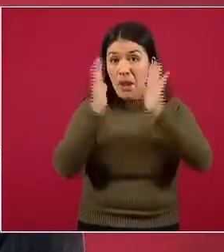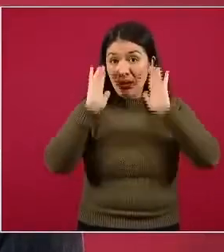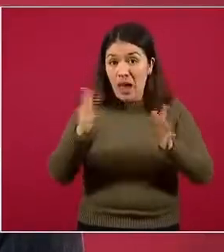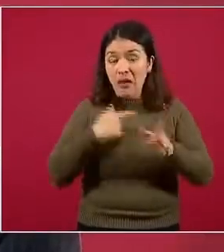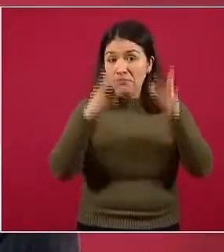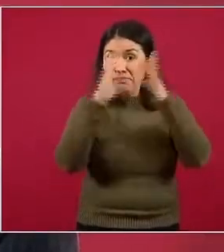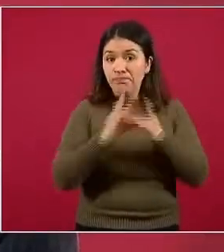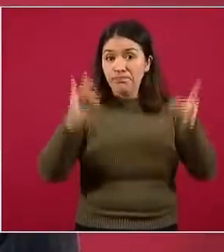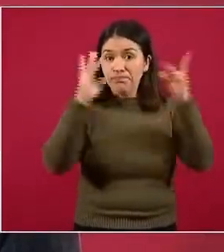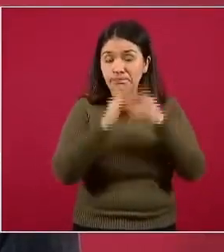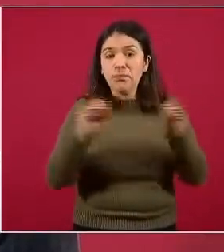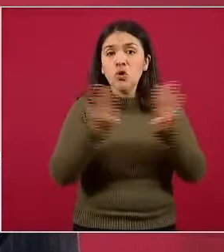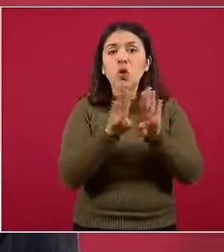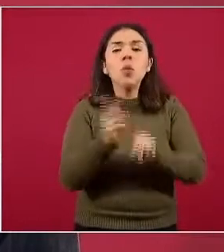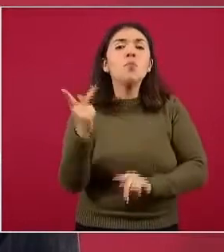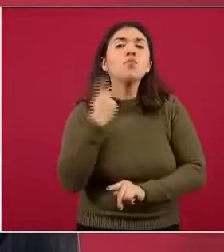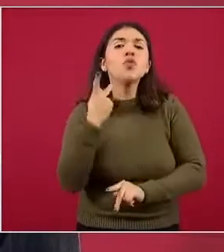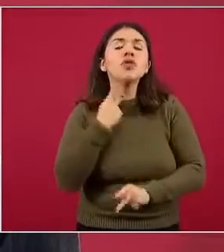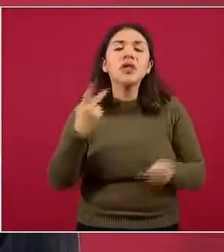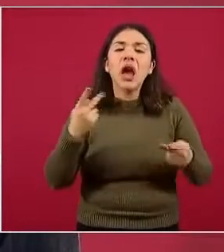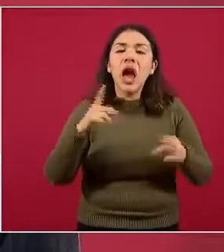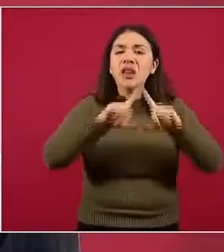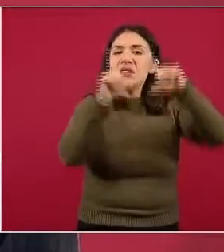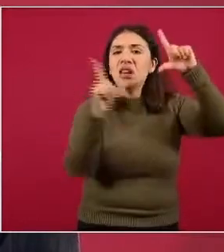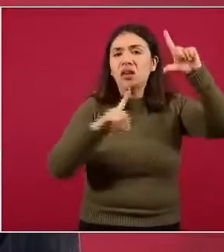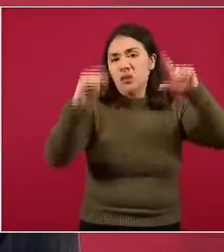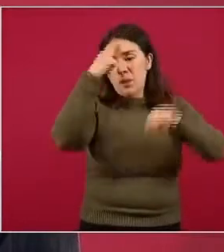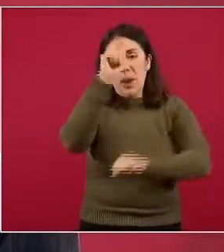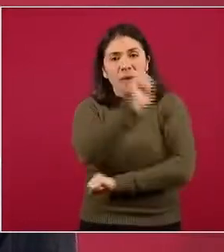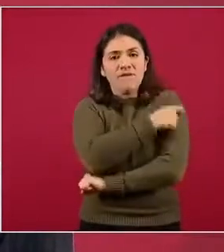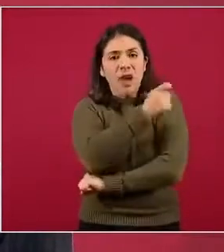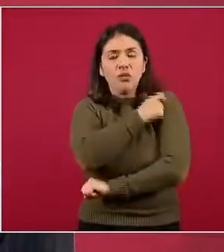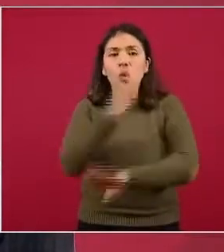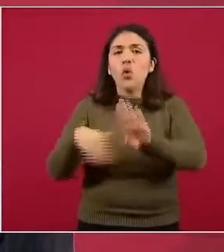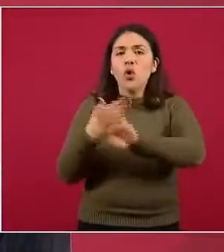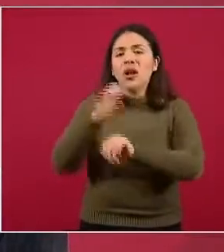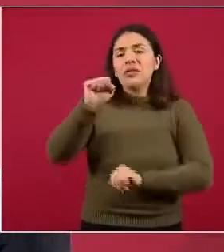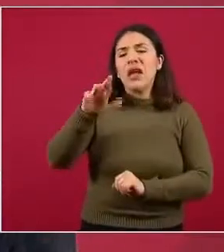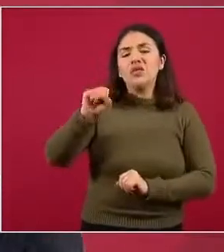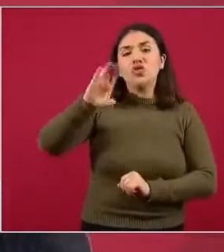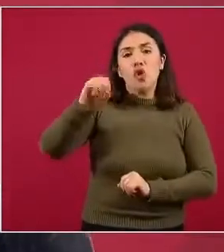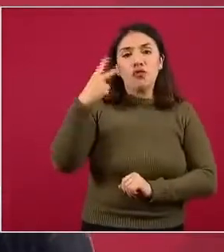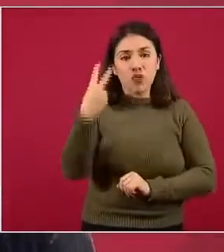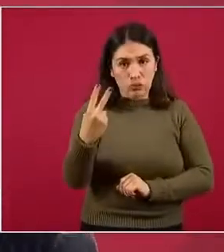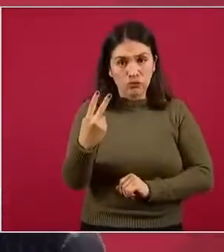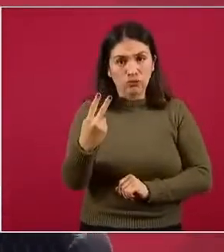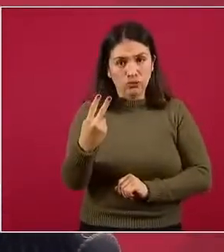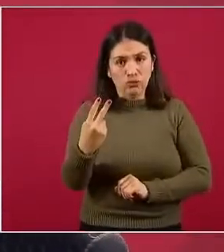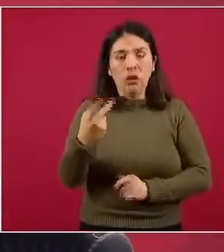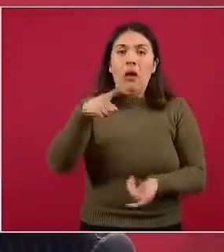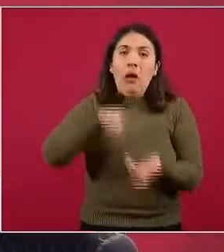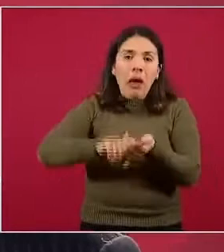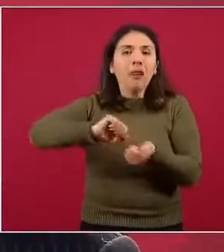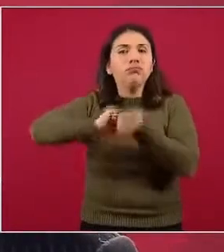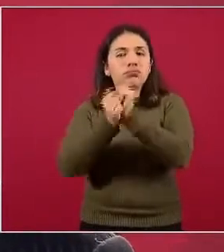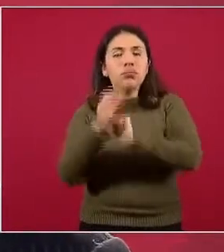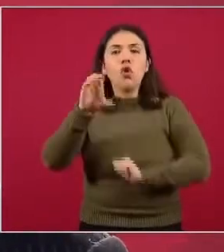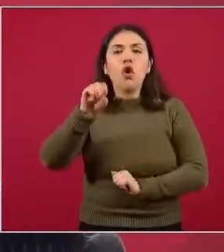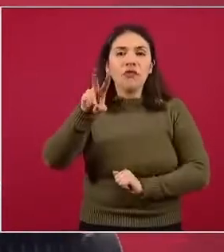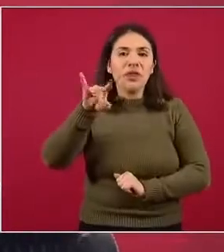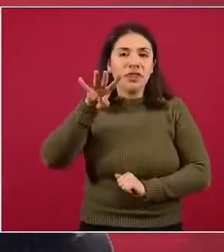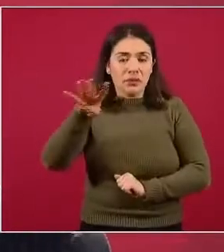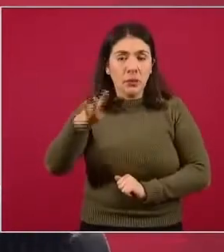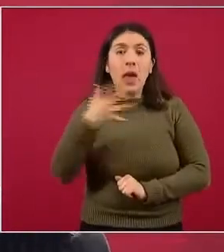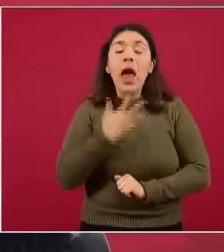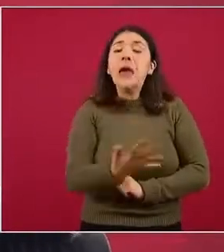como parte de una política nacional de vacunación contra el virus SARS-CoV-2, causante de COVID-19, tiene